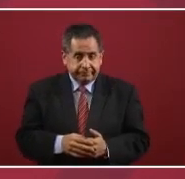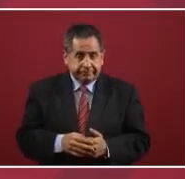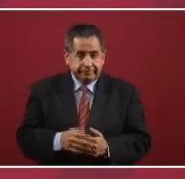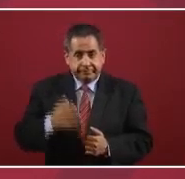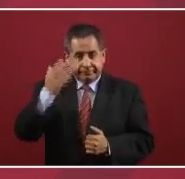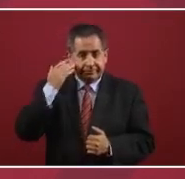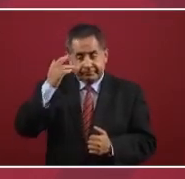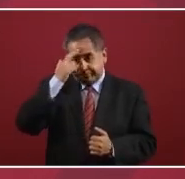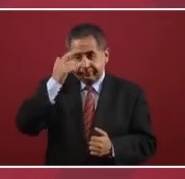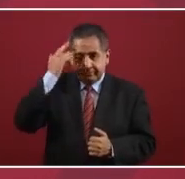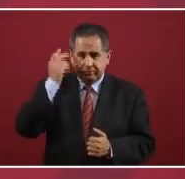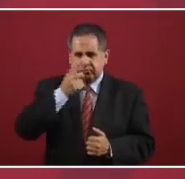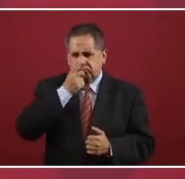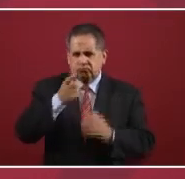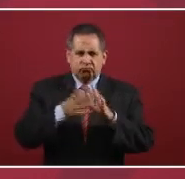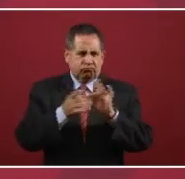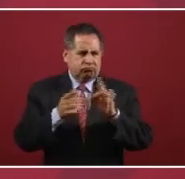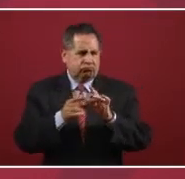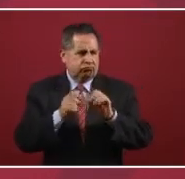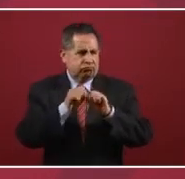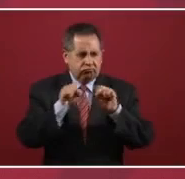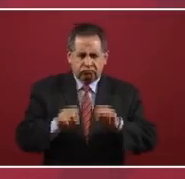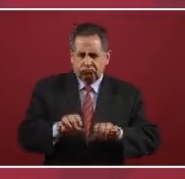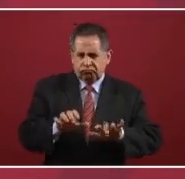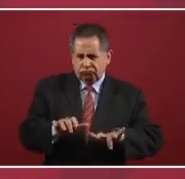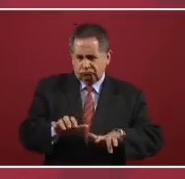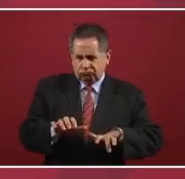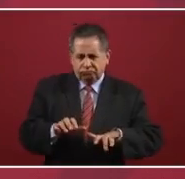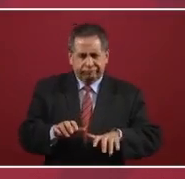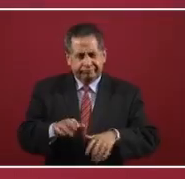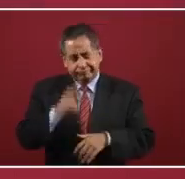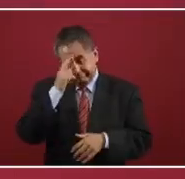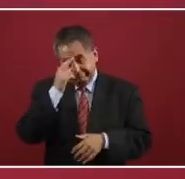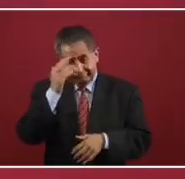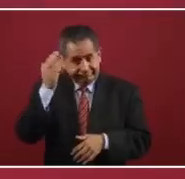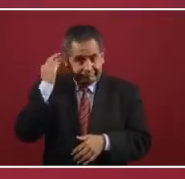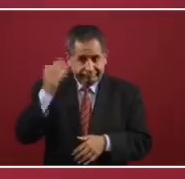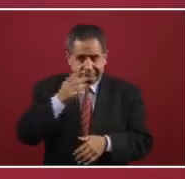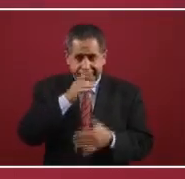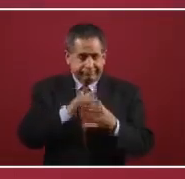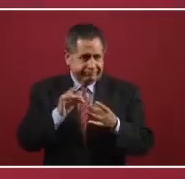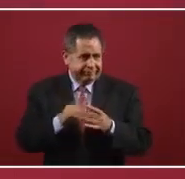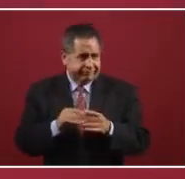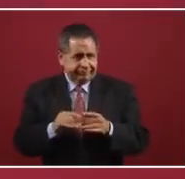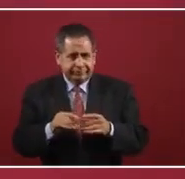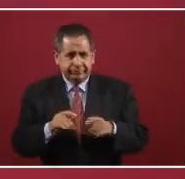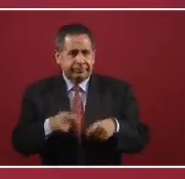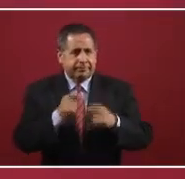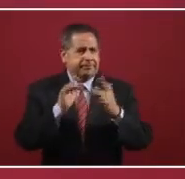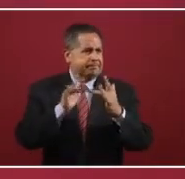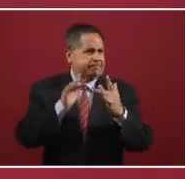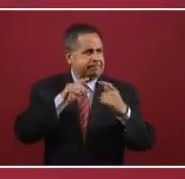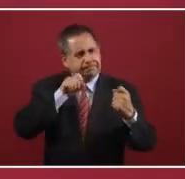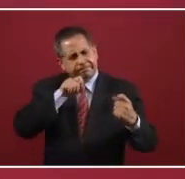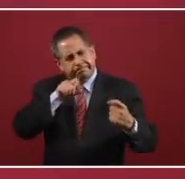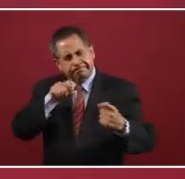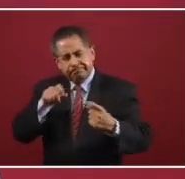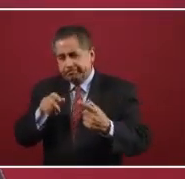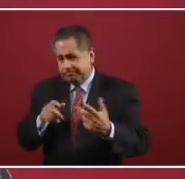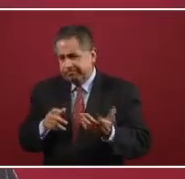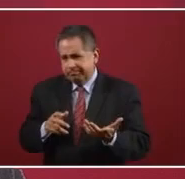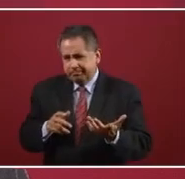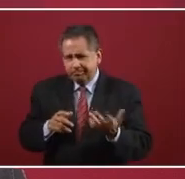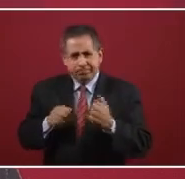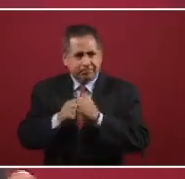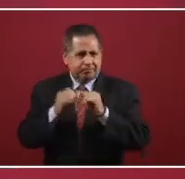hablaron de los sistemas de cómputo y de sistemas de comunicación